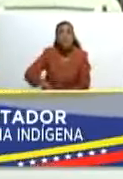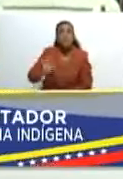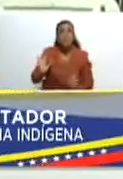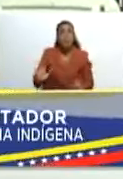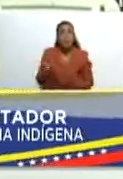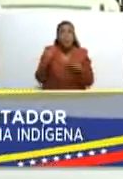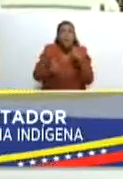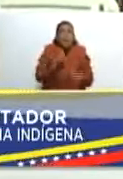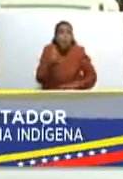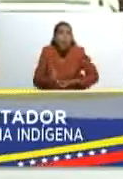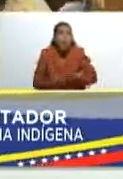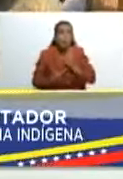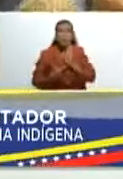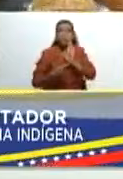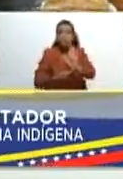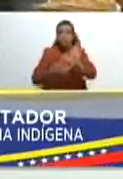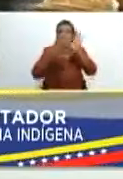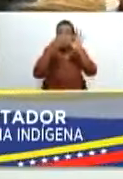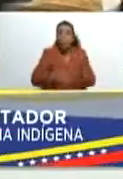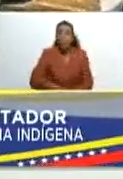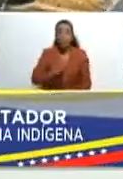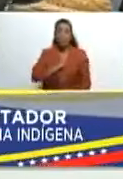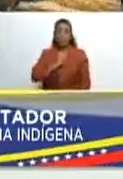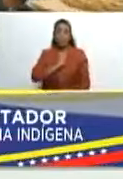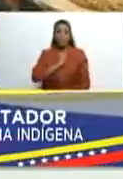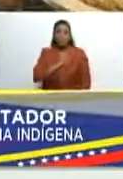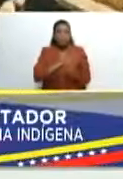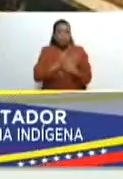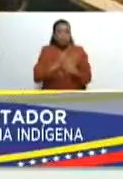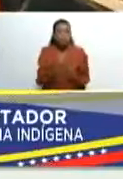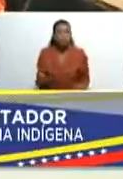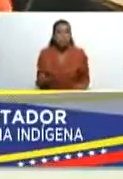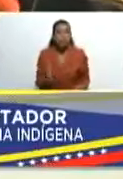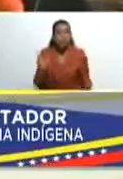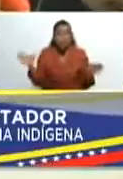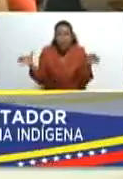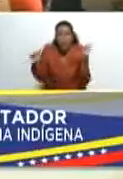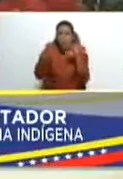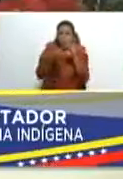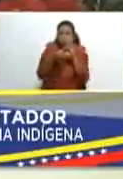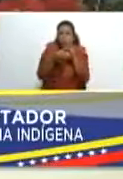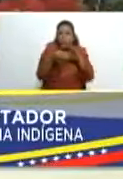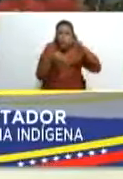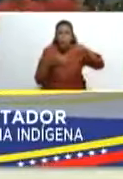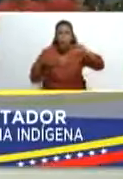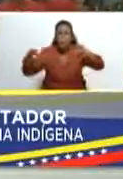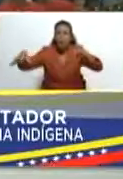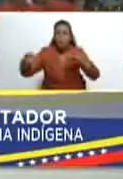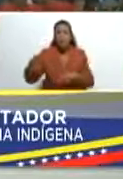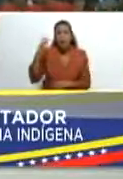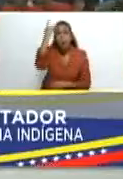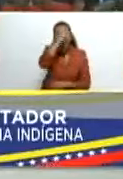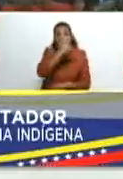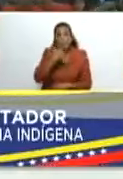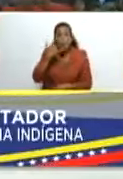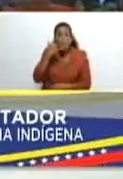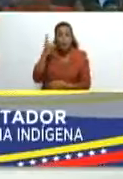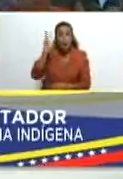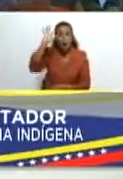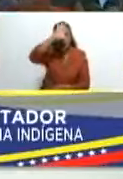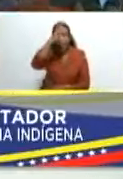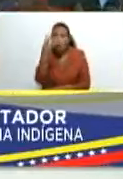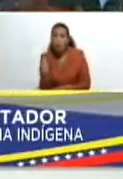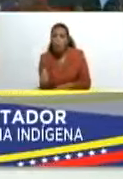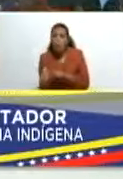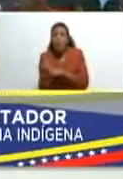vez con mucho amor, con una unión perfecta que es el afro con los pueblos indígenas para